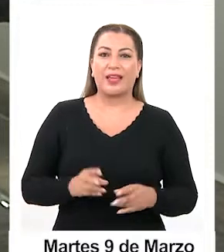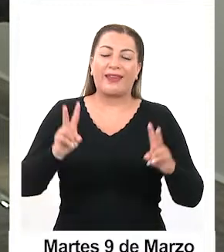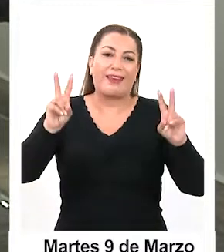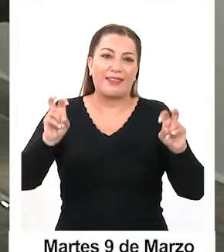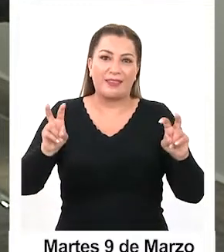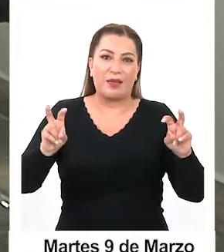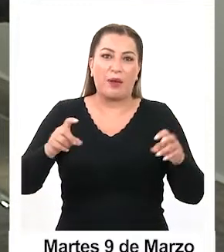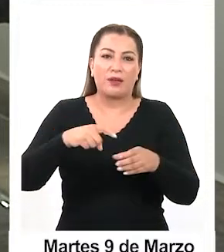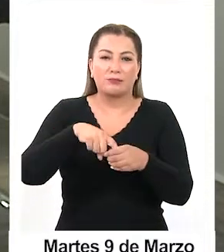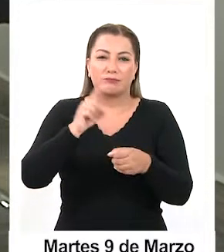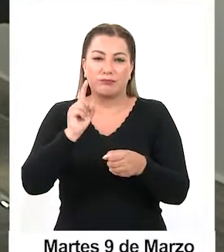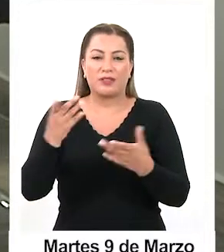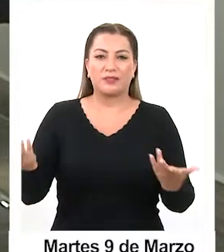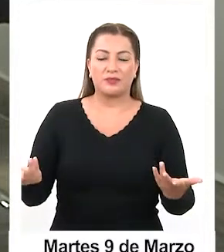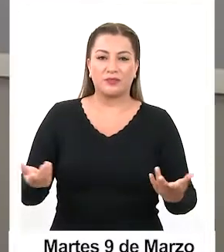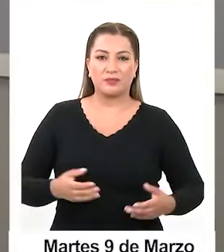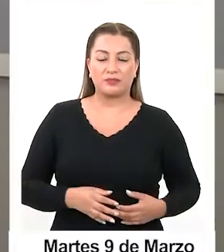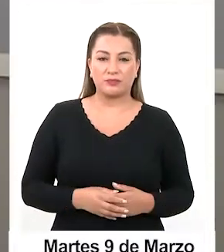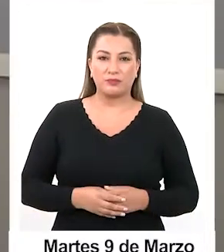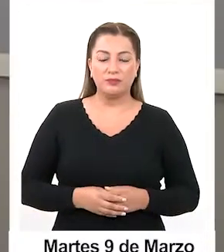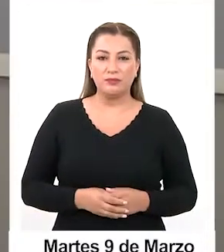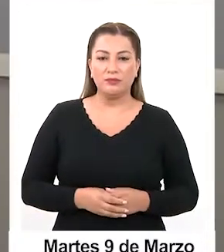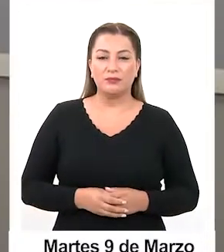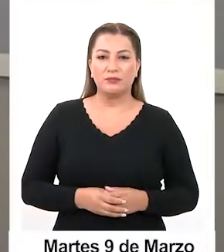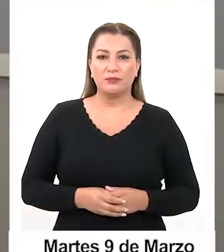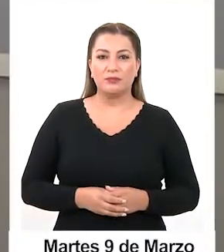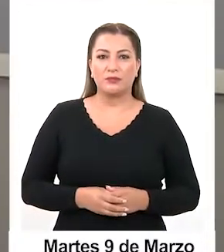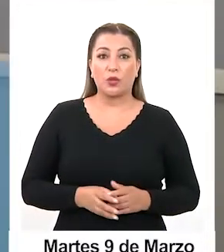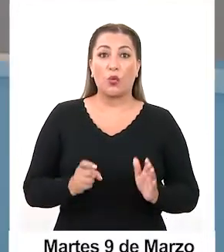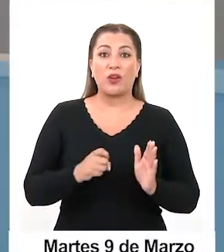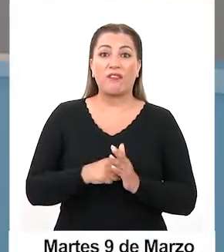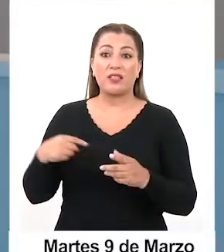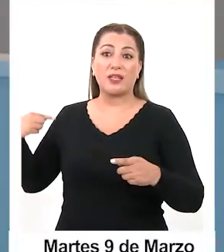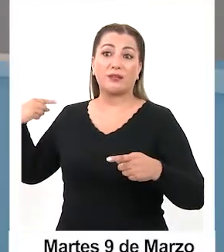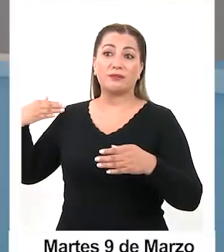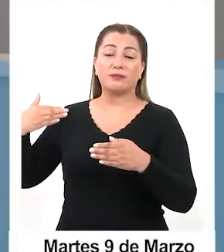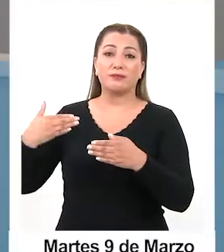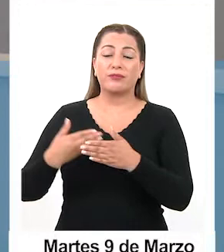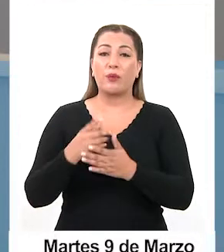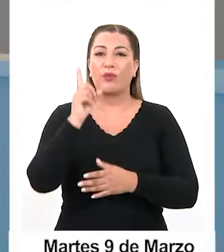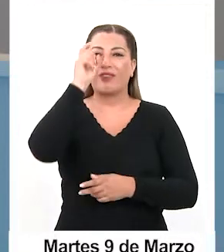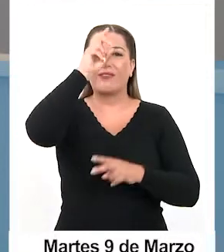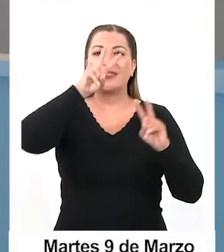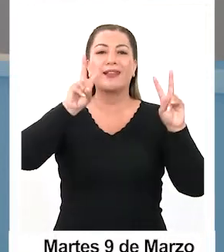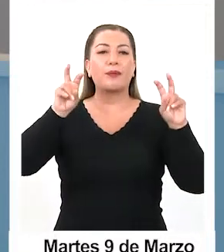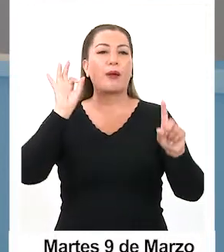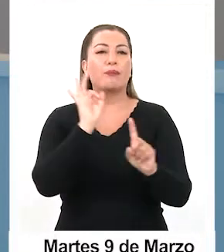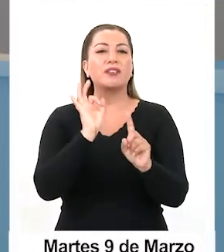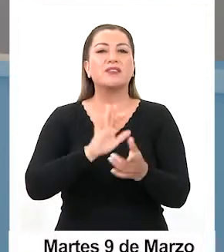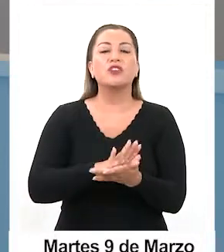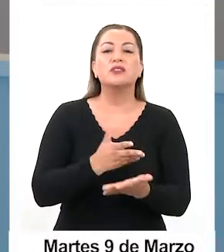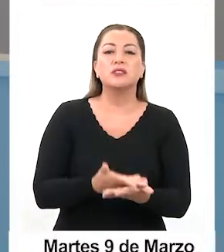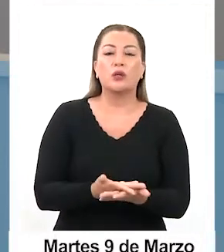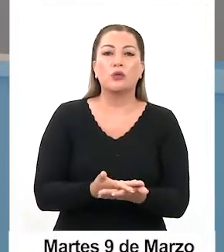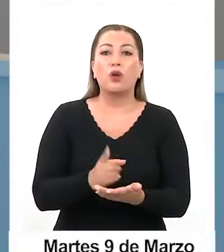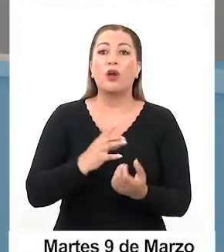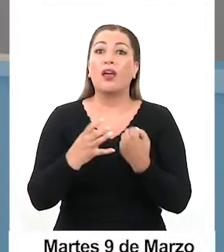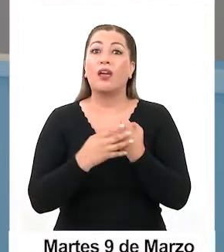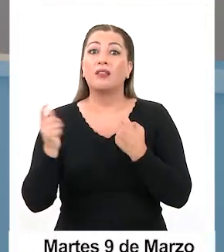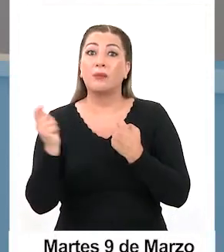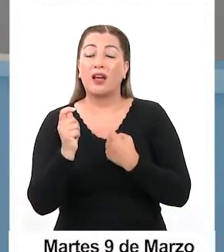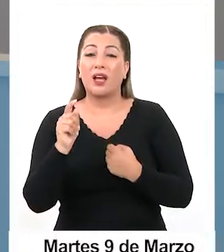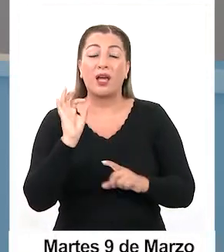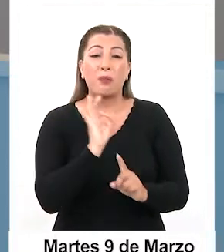en que deja este cargo? Bueno, ha sido un periodo difícil desde la perspectiva sanitaria, no por lo que pasa en Tarapacá